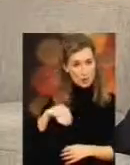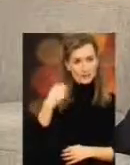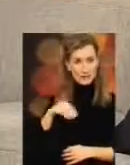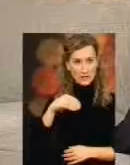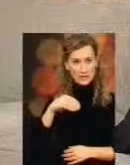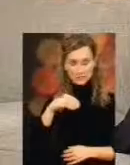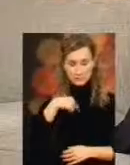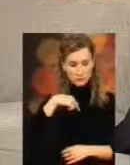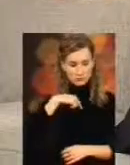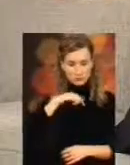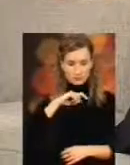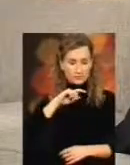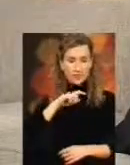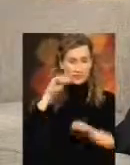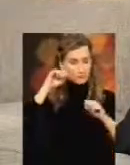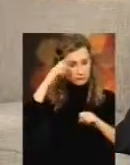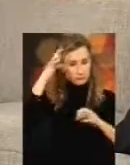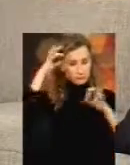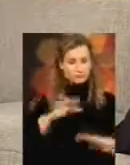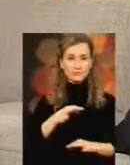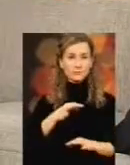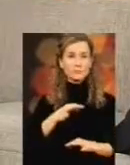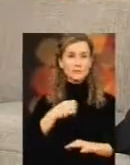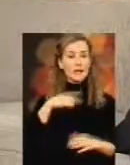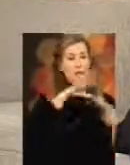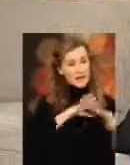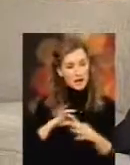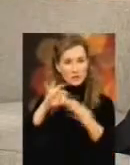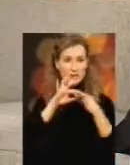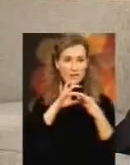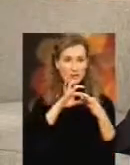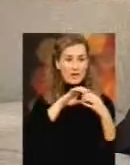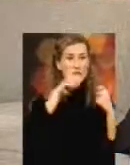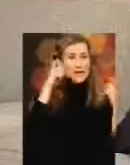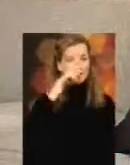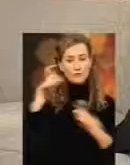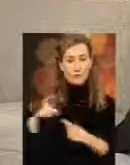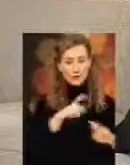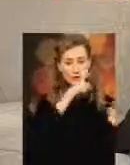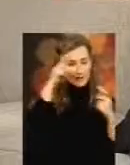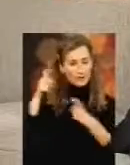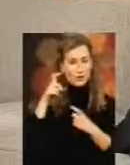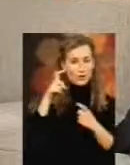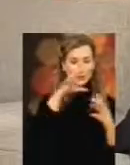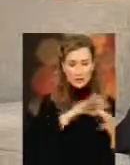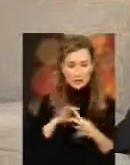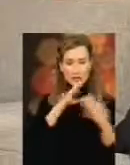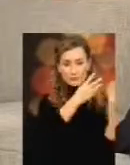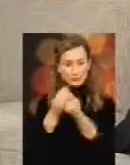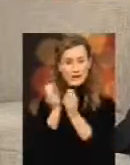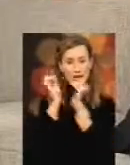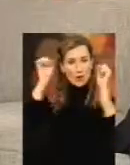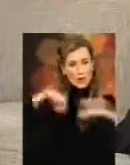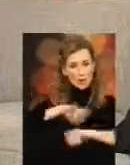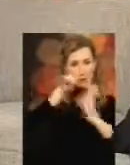presidente estoy absolutamente convencido de que la unidad, de que el esfuerzo compartido, de que el